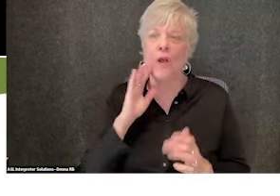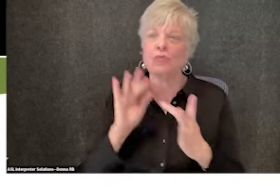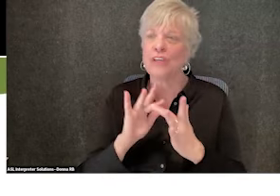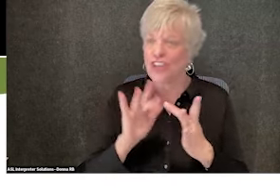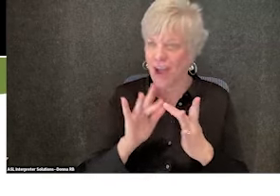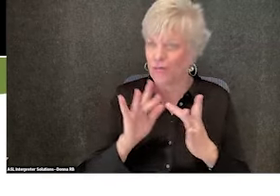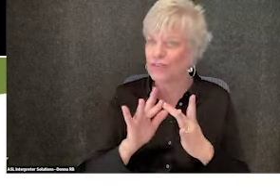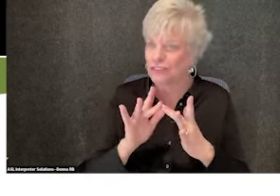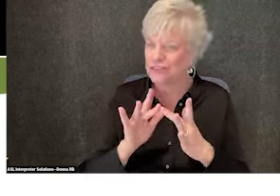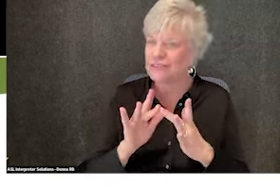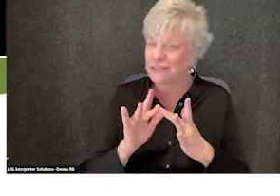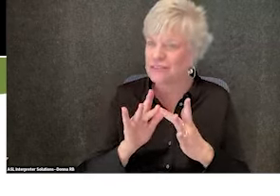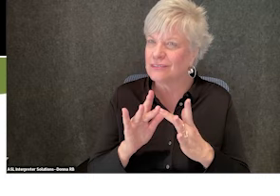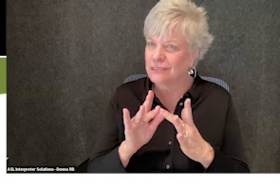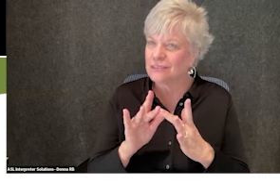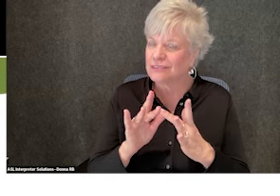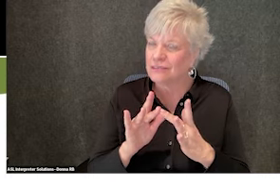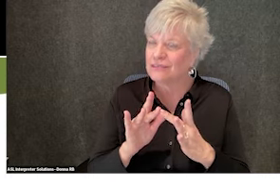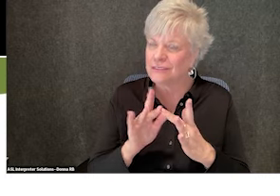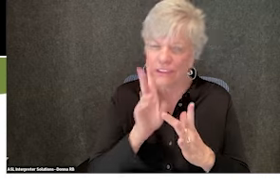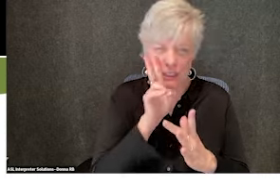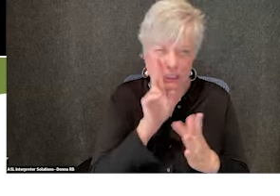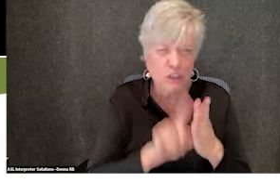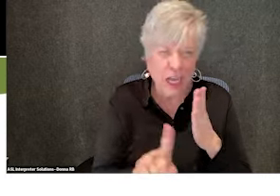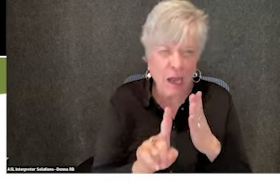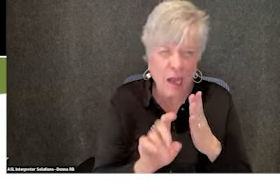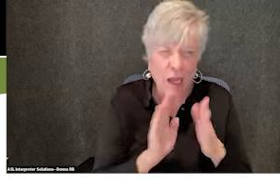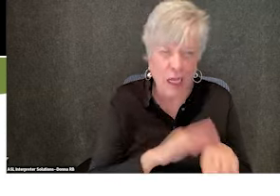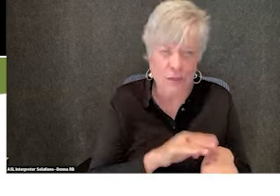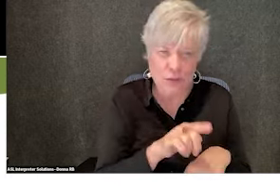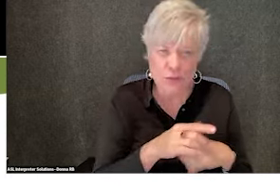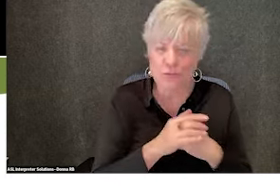Así uno puede ver si esa persona se ve más